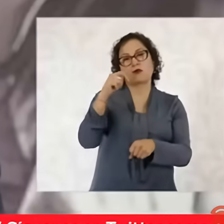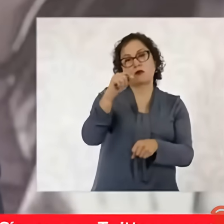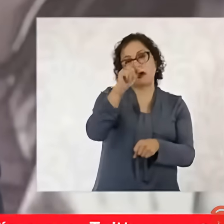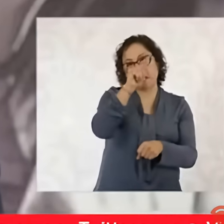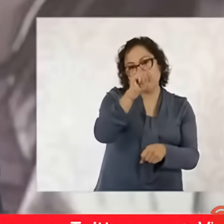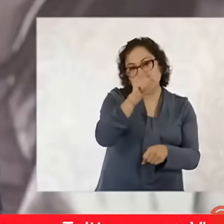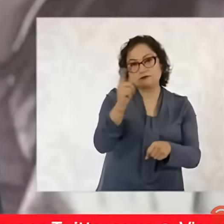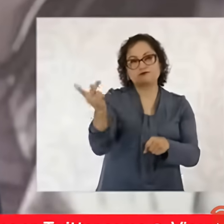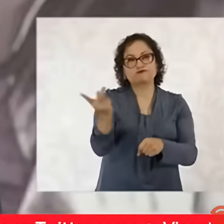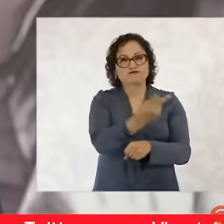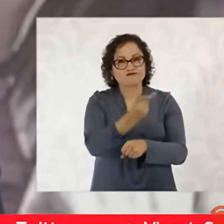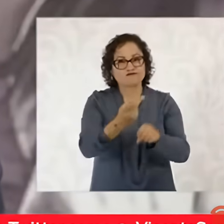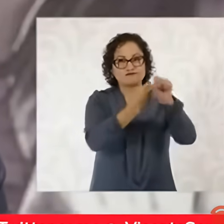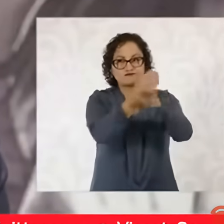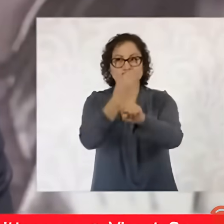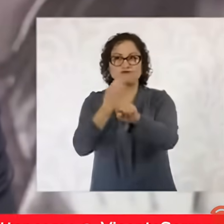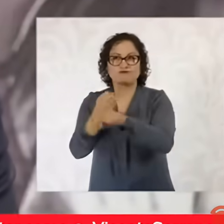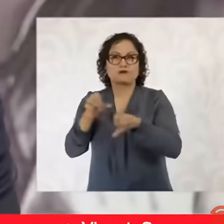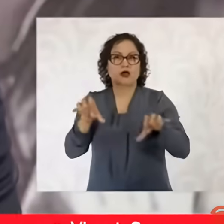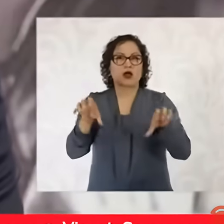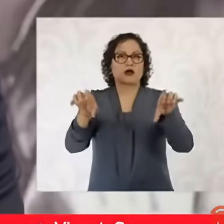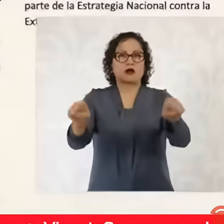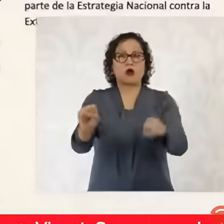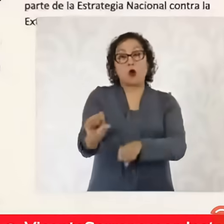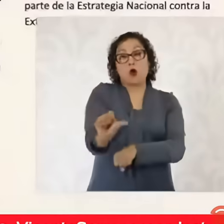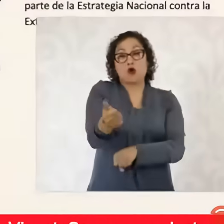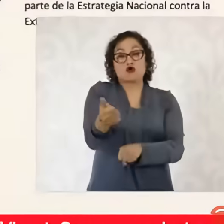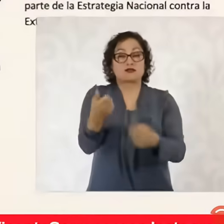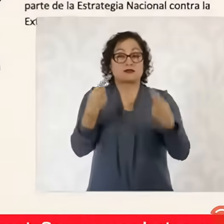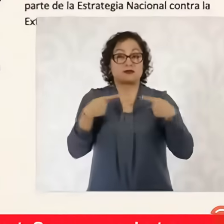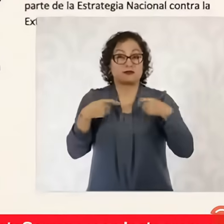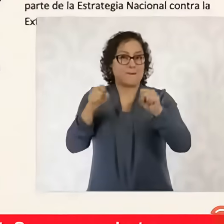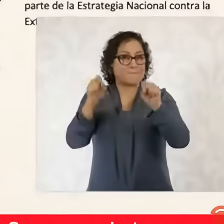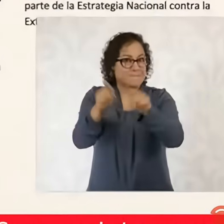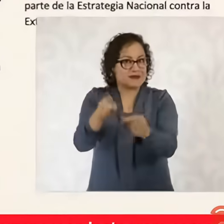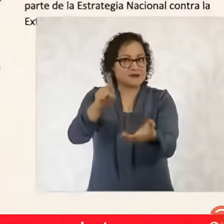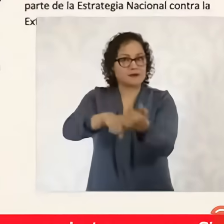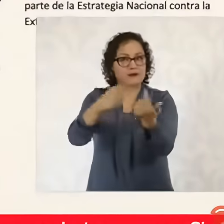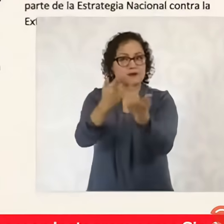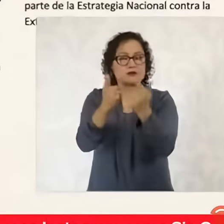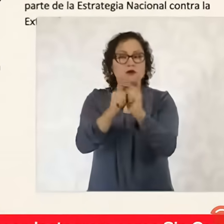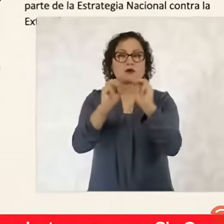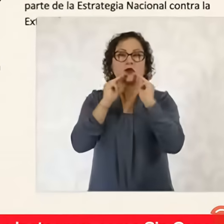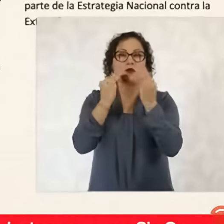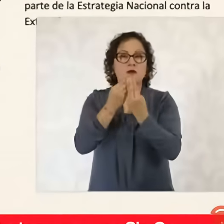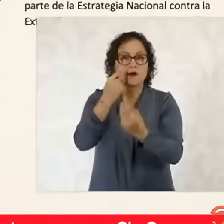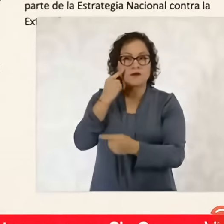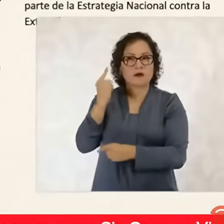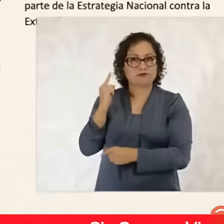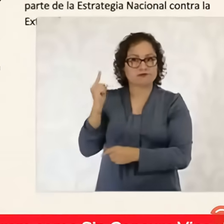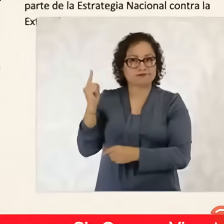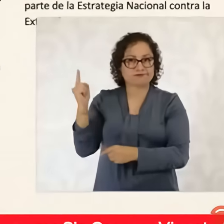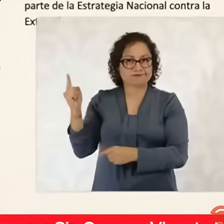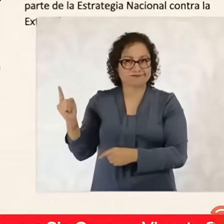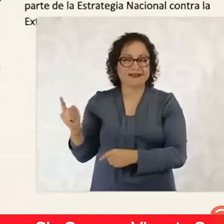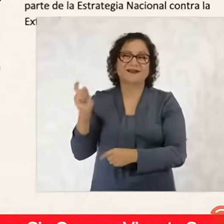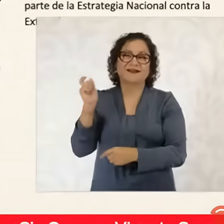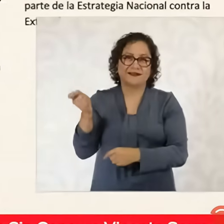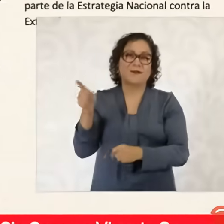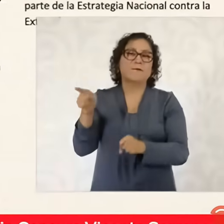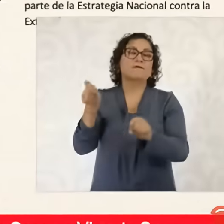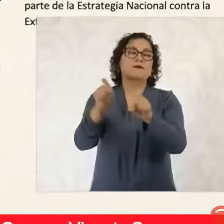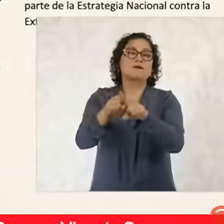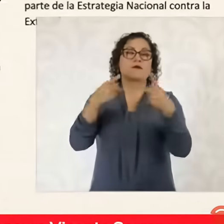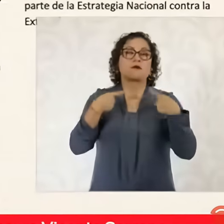fueron detenidas 11 personas relacionadas con La Barredora, entre las que destacan Ulises N., alias Pinto, uno de los líderes de esta